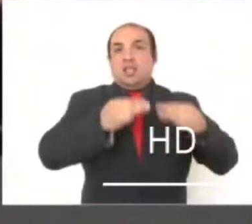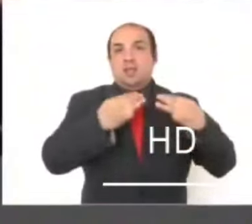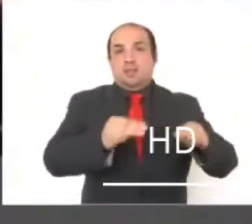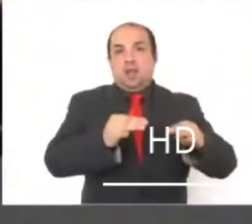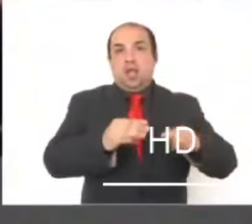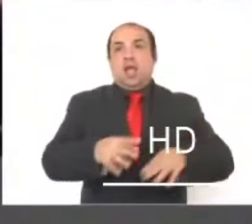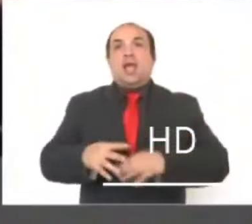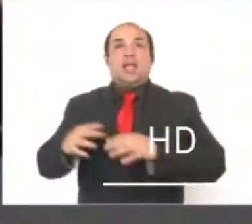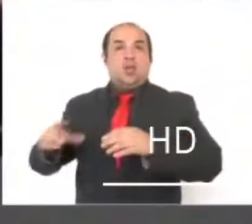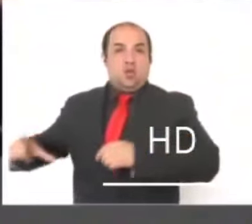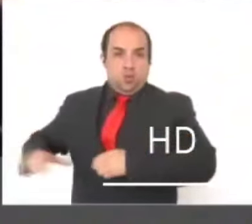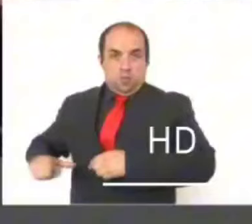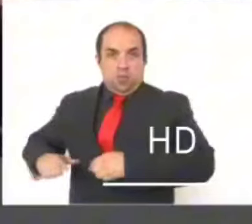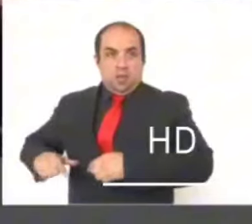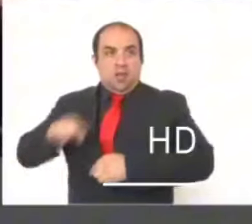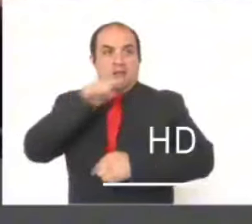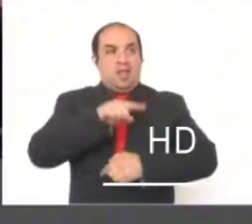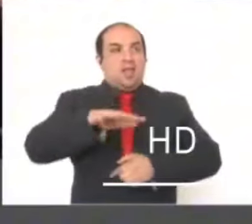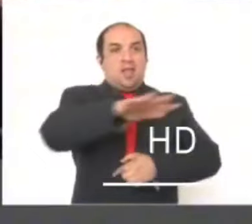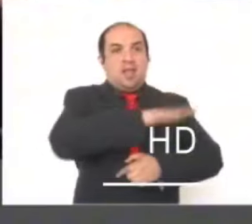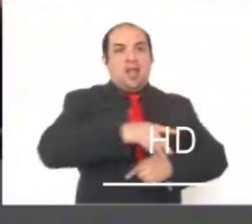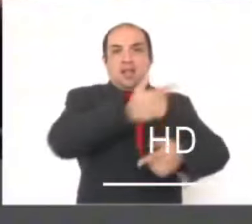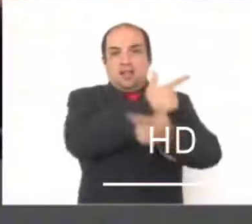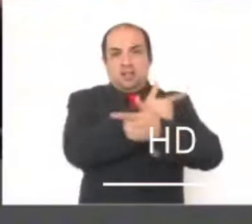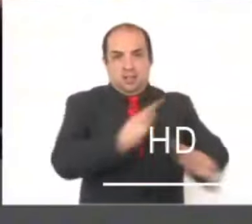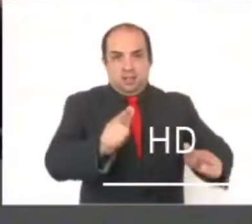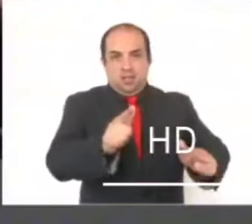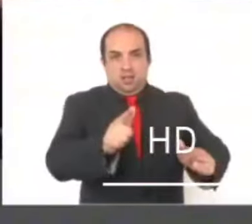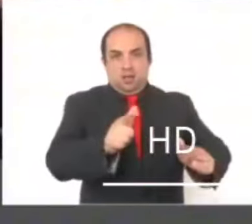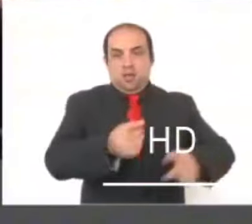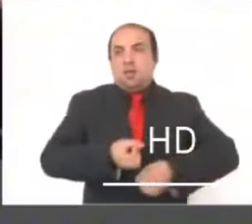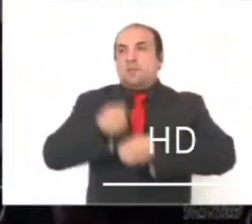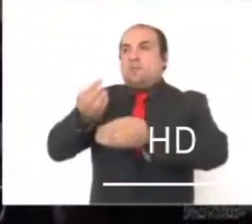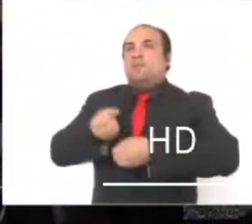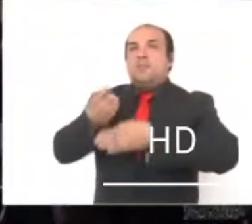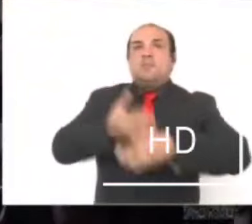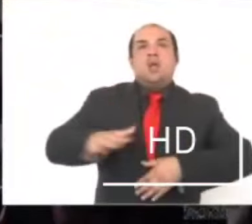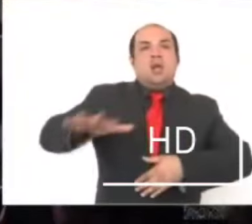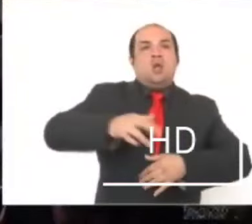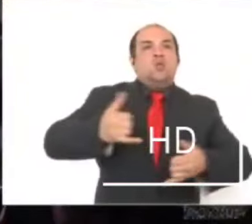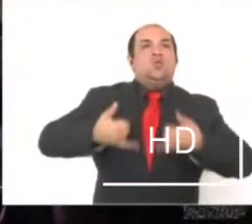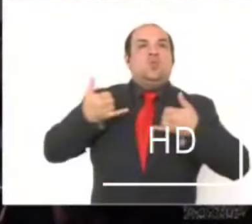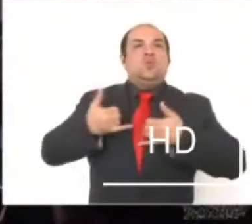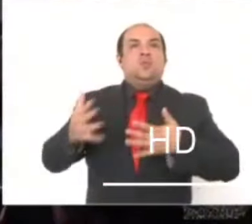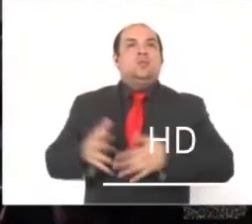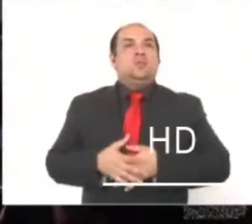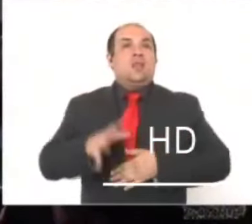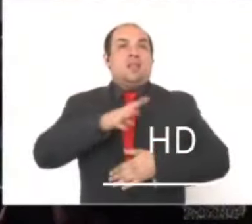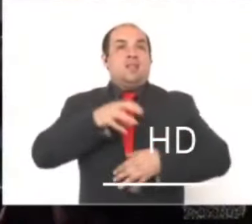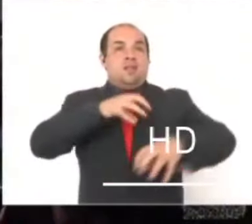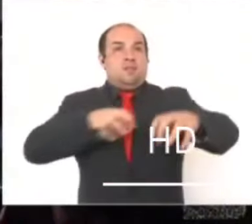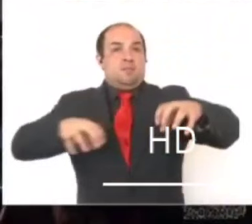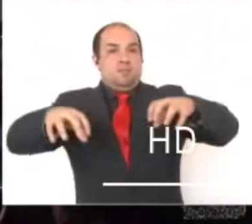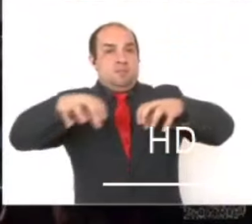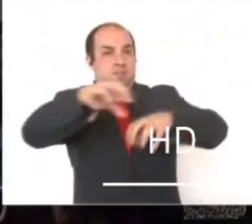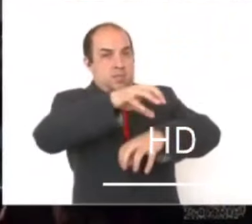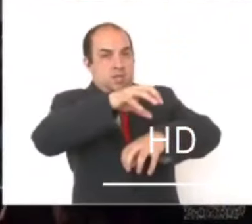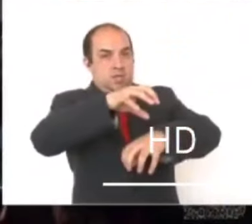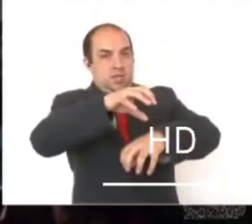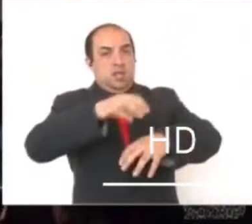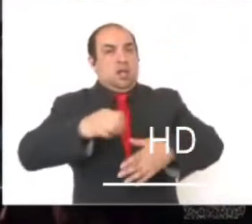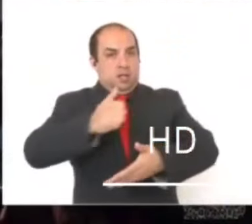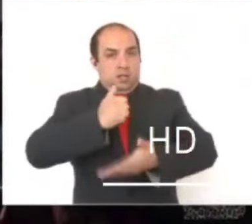El Chopo es espacio libre para las juventudes de las periferias urbanas,